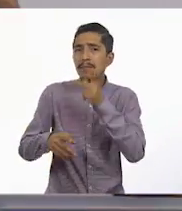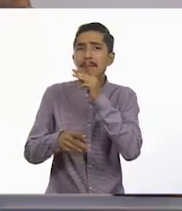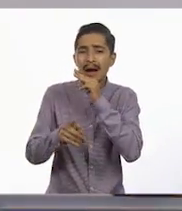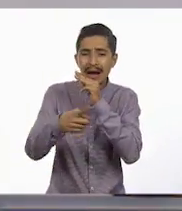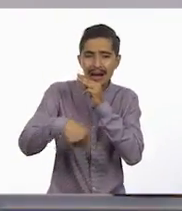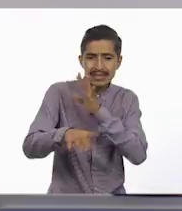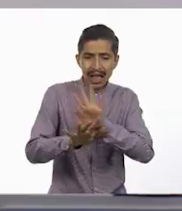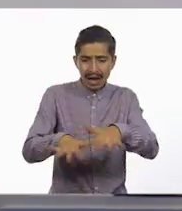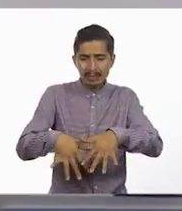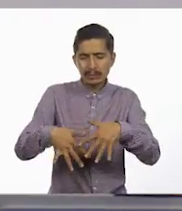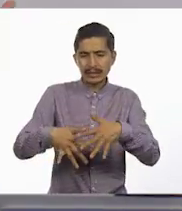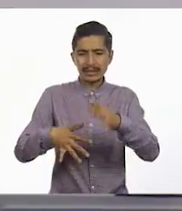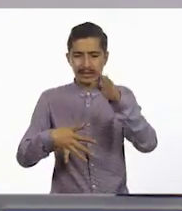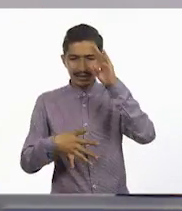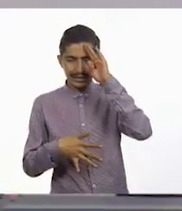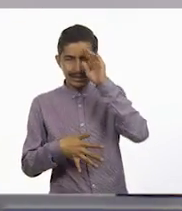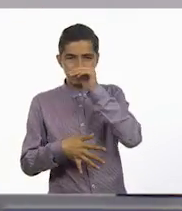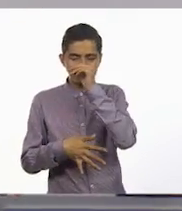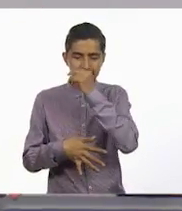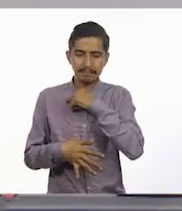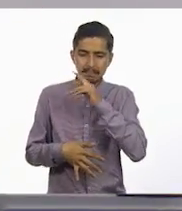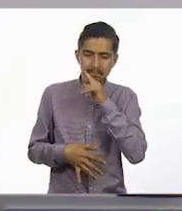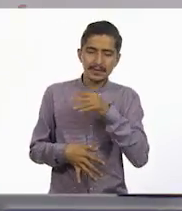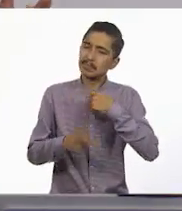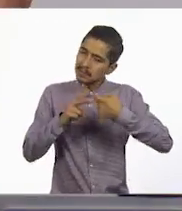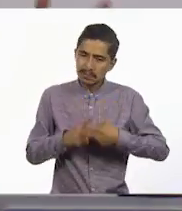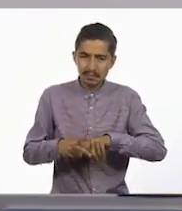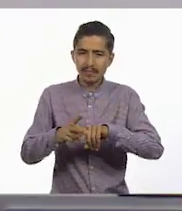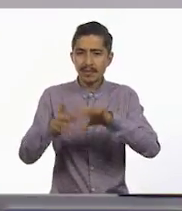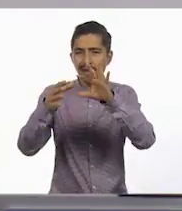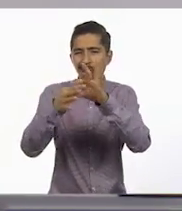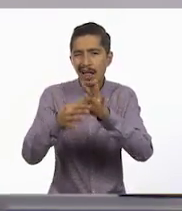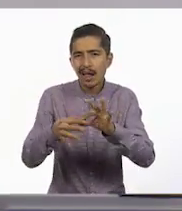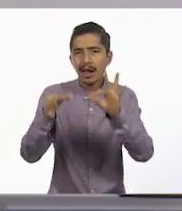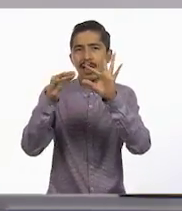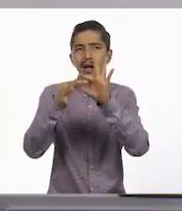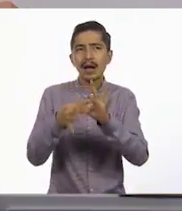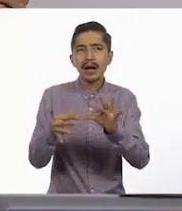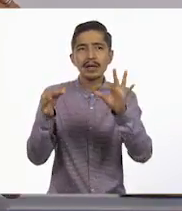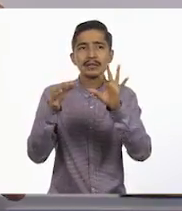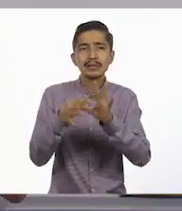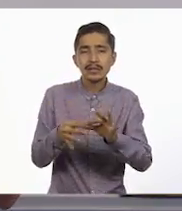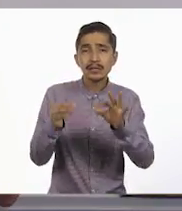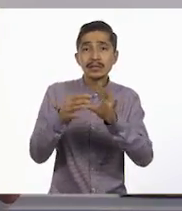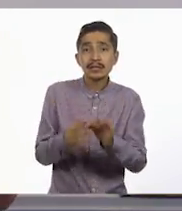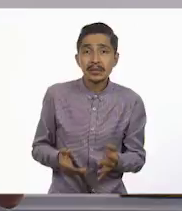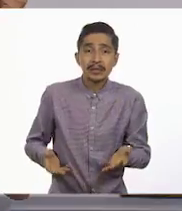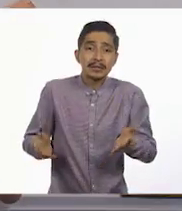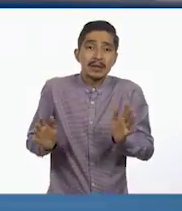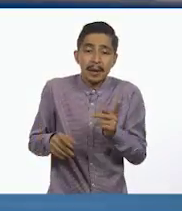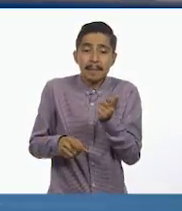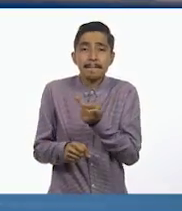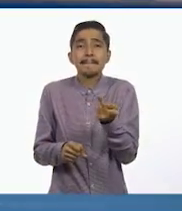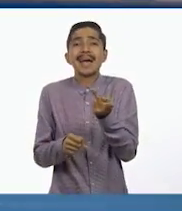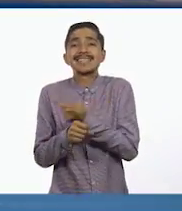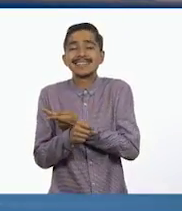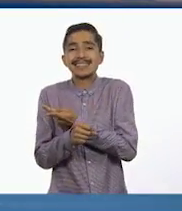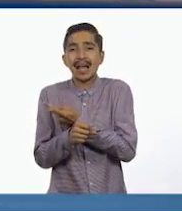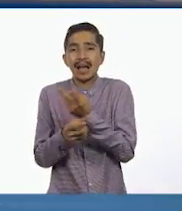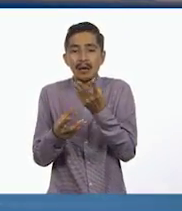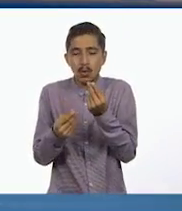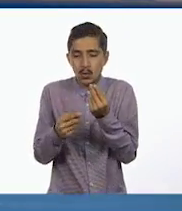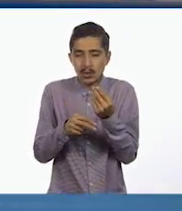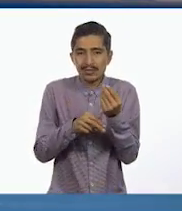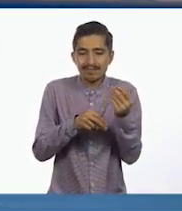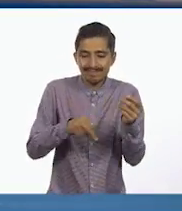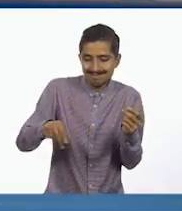así que comencé a contar la obra de teatro. Tuve que convertir en el momento lo que se supone pasaban entre muchos personajes